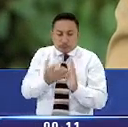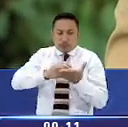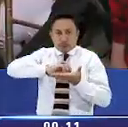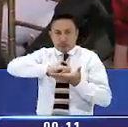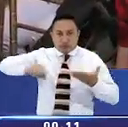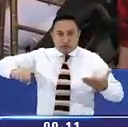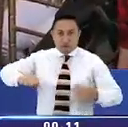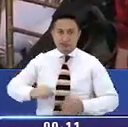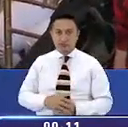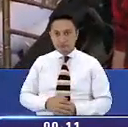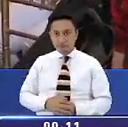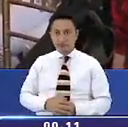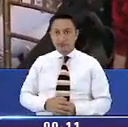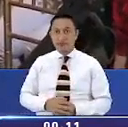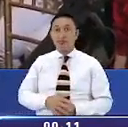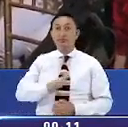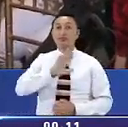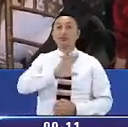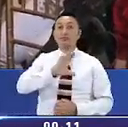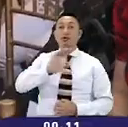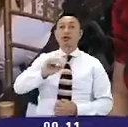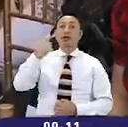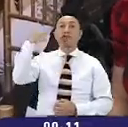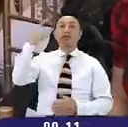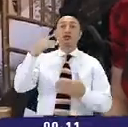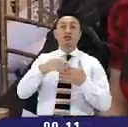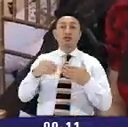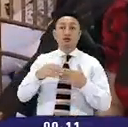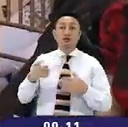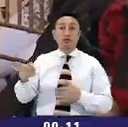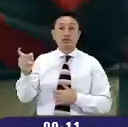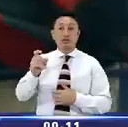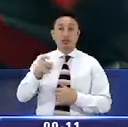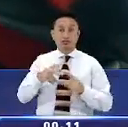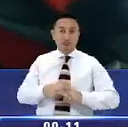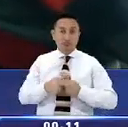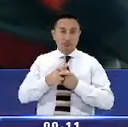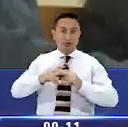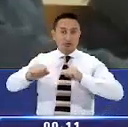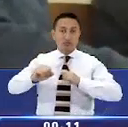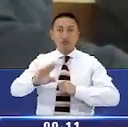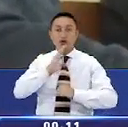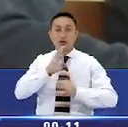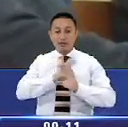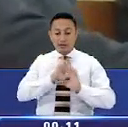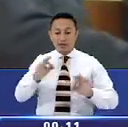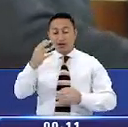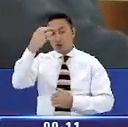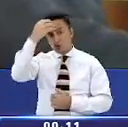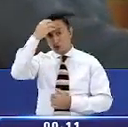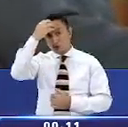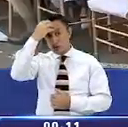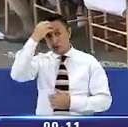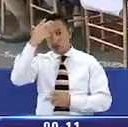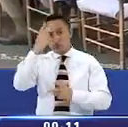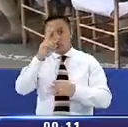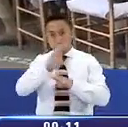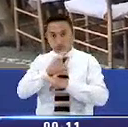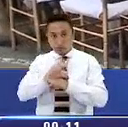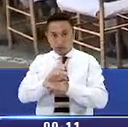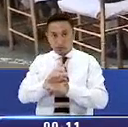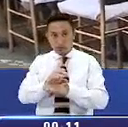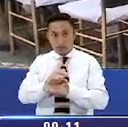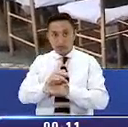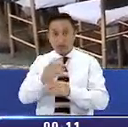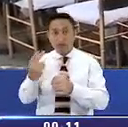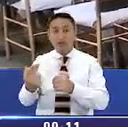renta. Son 50 millones de dólares los que se demanda para iniciativas de agua segura, educación, consejería y